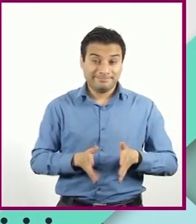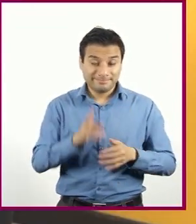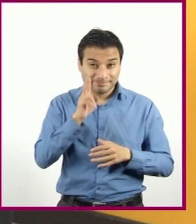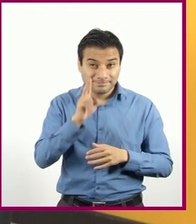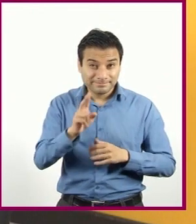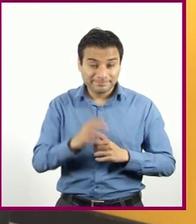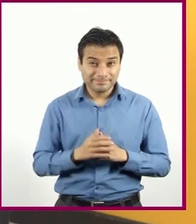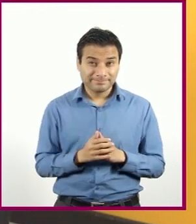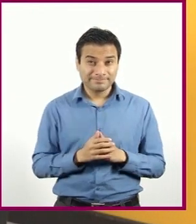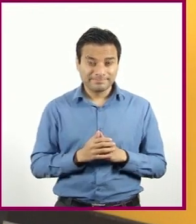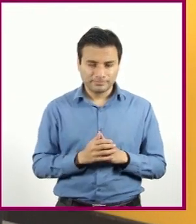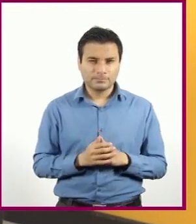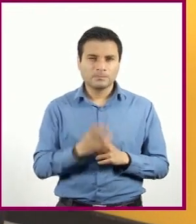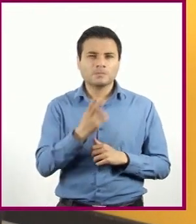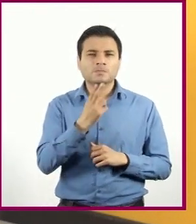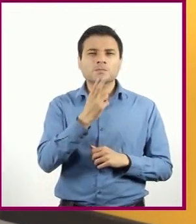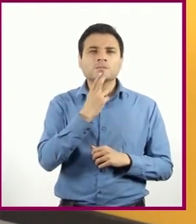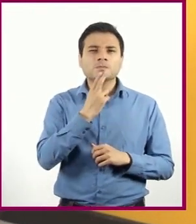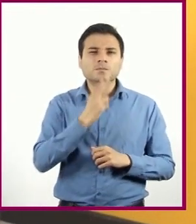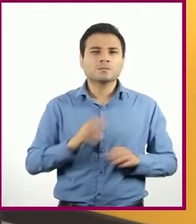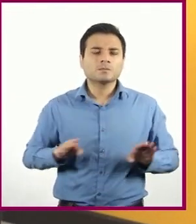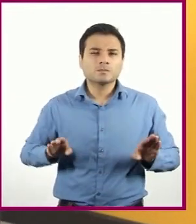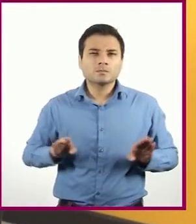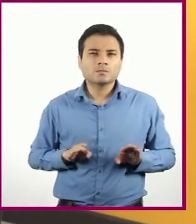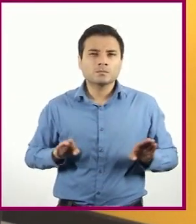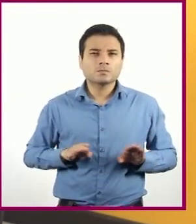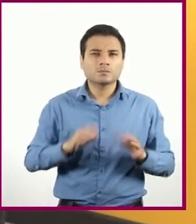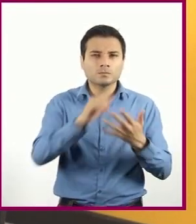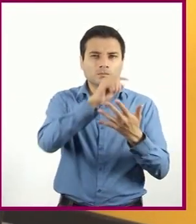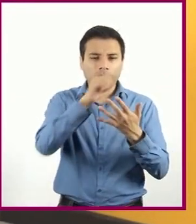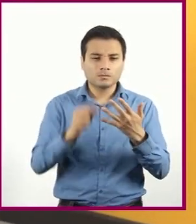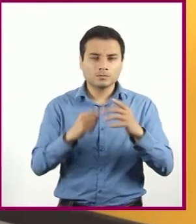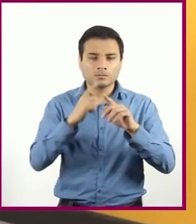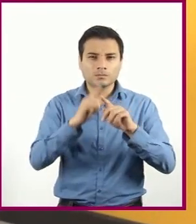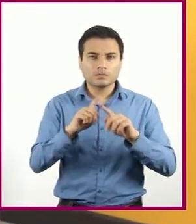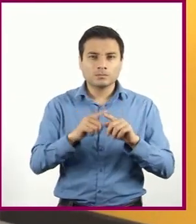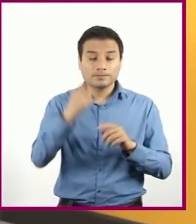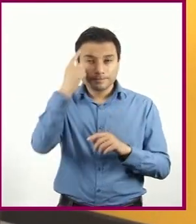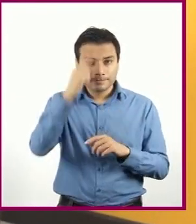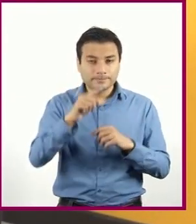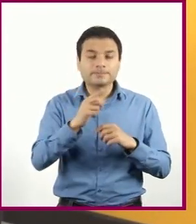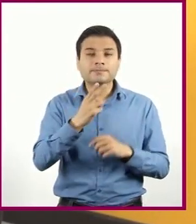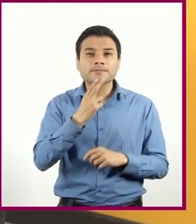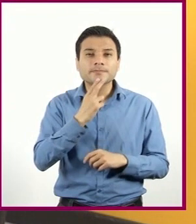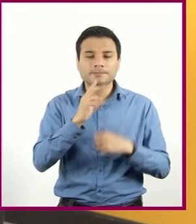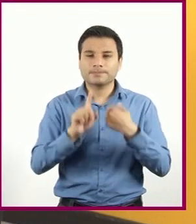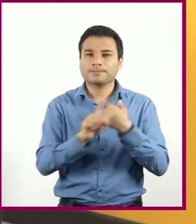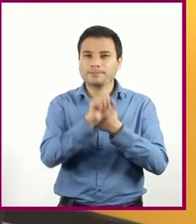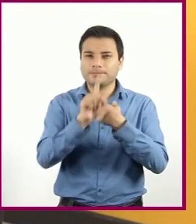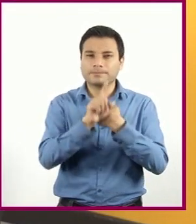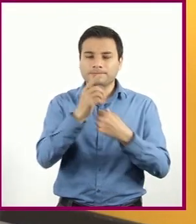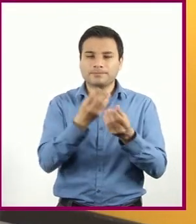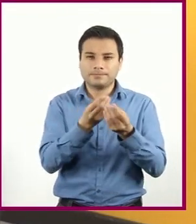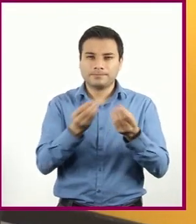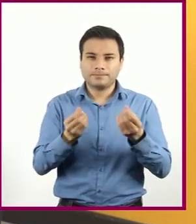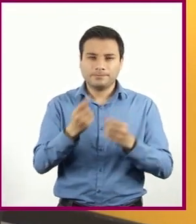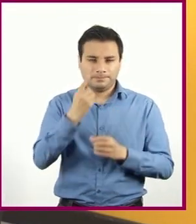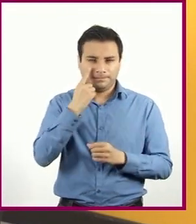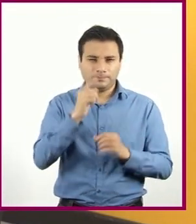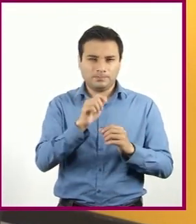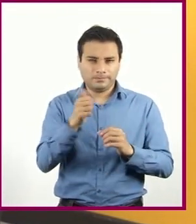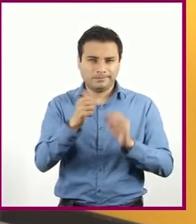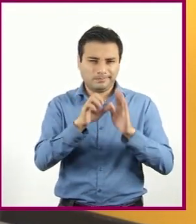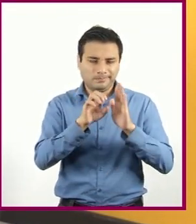cuenta, utilizar las propiedades de la igualdad ayuda a resolver ecuaciones. Veámoslo con la siguiente